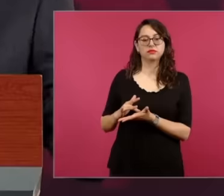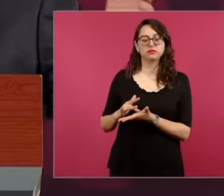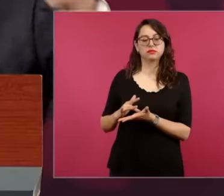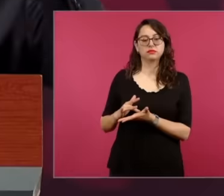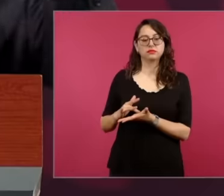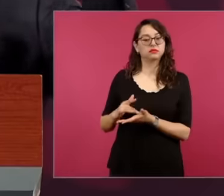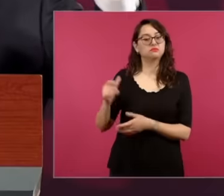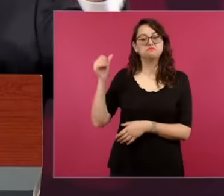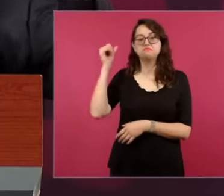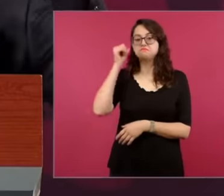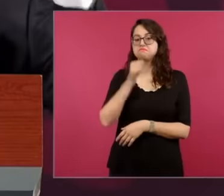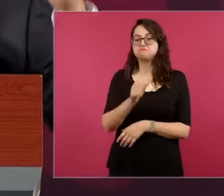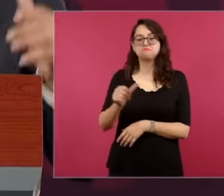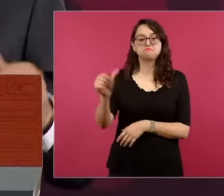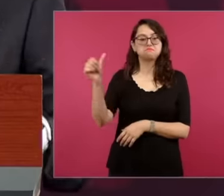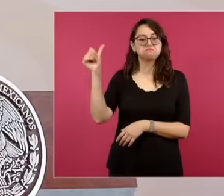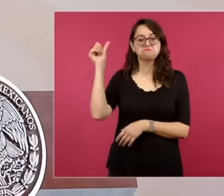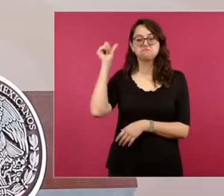Y siempre